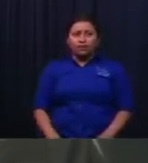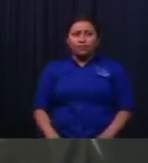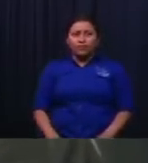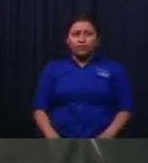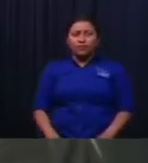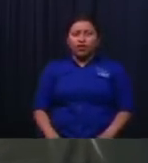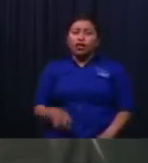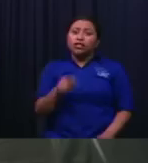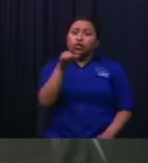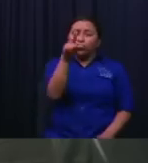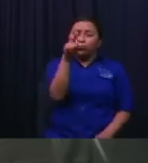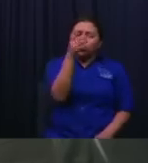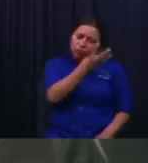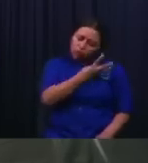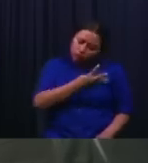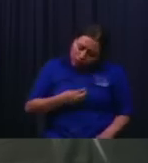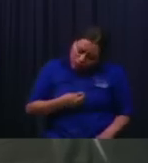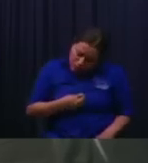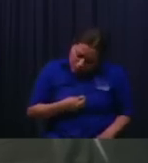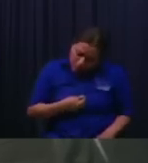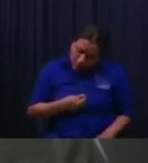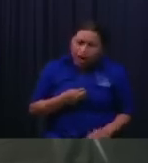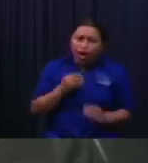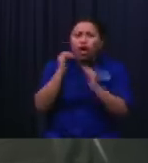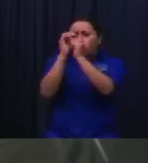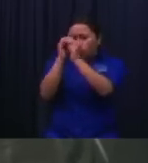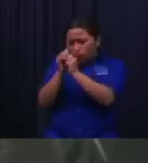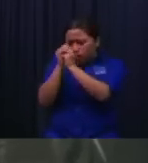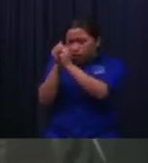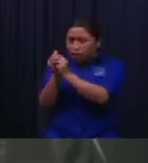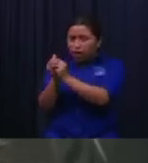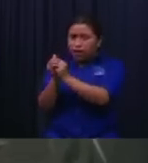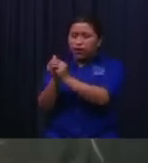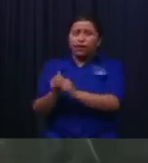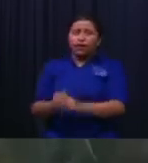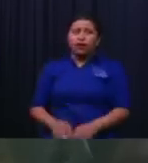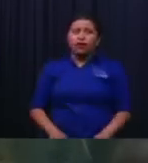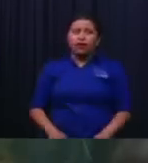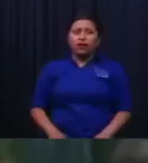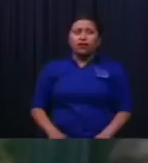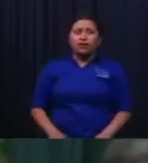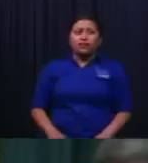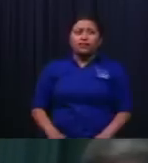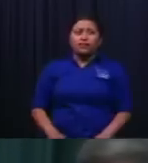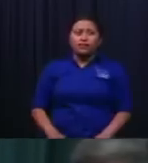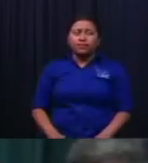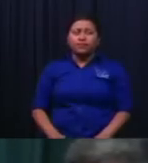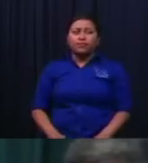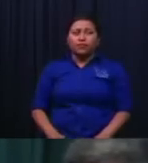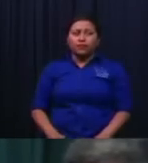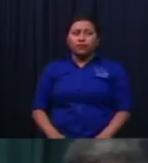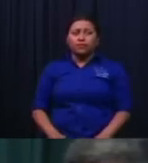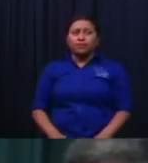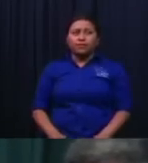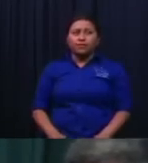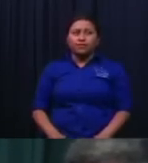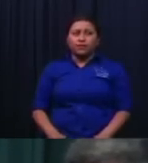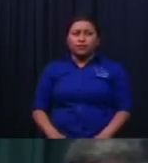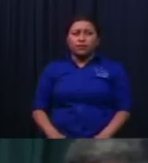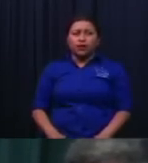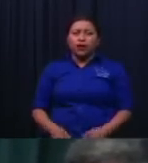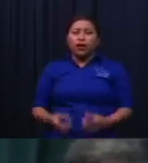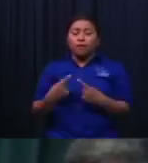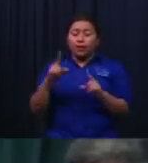haga oración, pero el que esté alegre, que cante alabanzas. Pero déjeme decirle que el Señor está dando